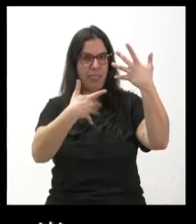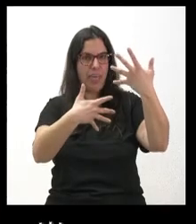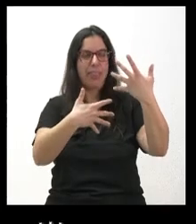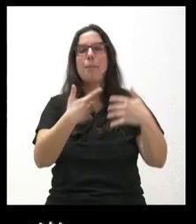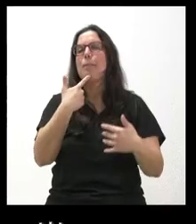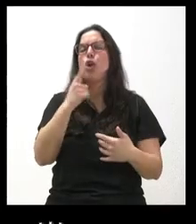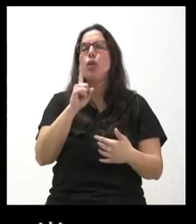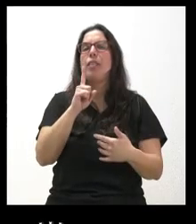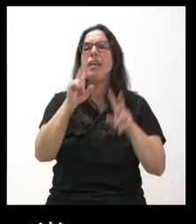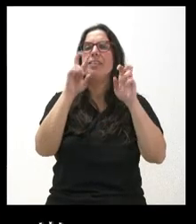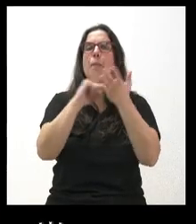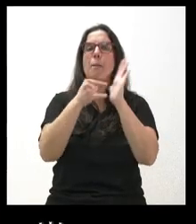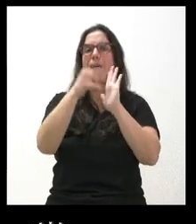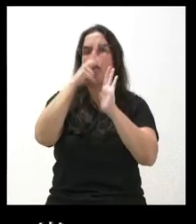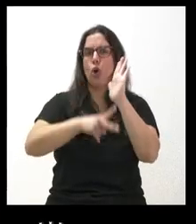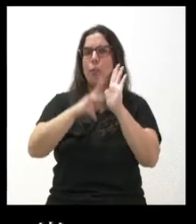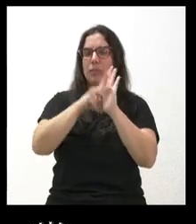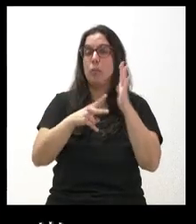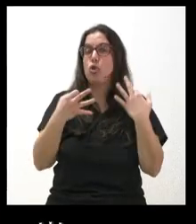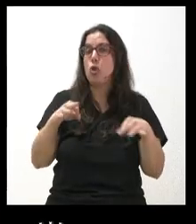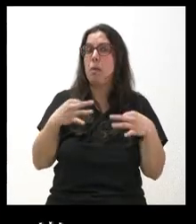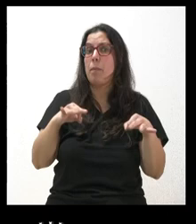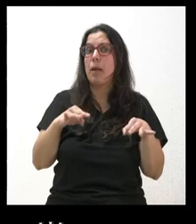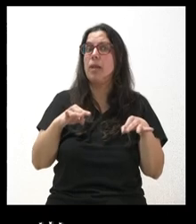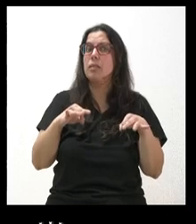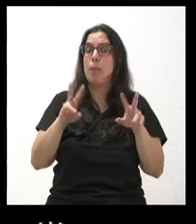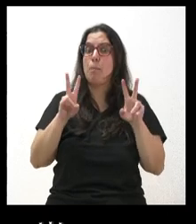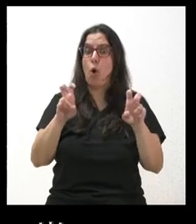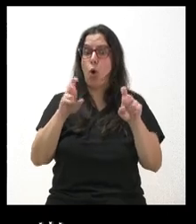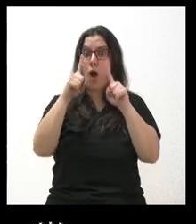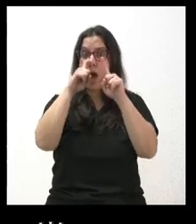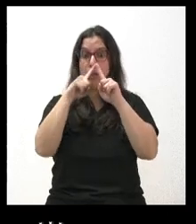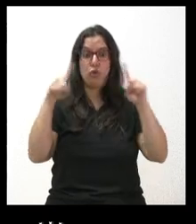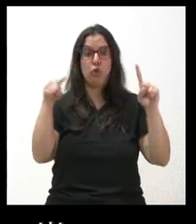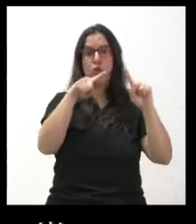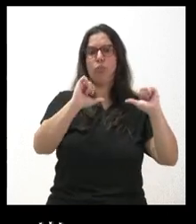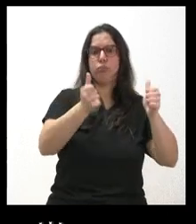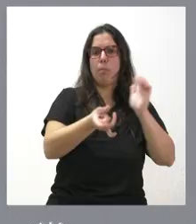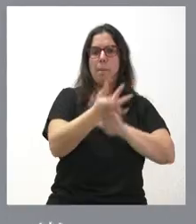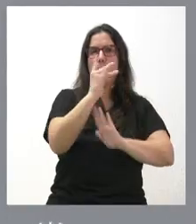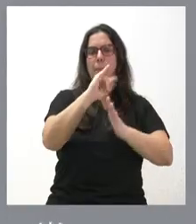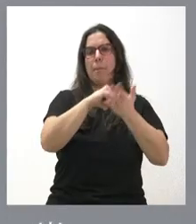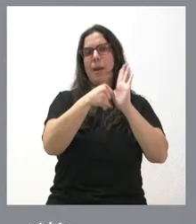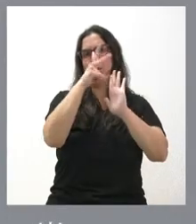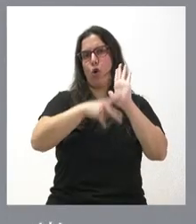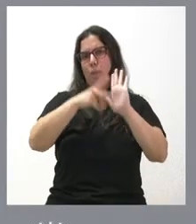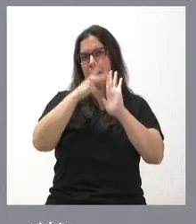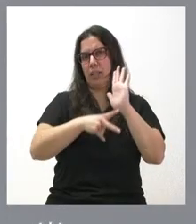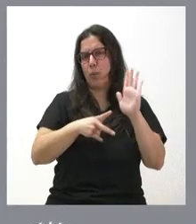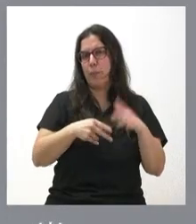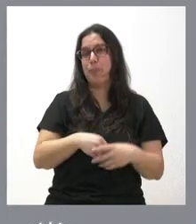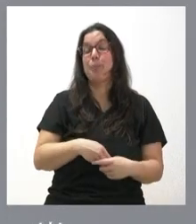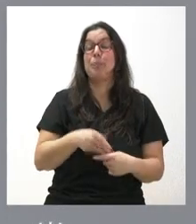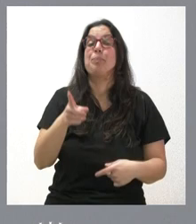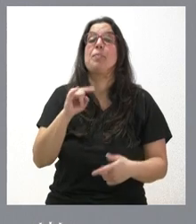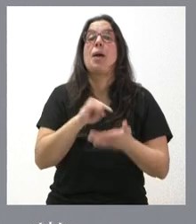normativo que normalmente sí que es una de las prioridades al inicio del año no sé qué nos puede comentar sobre pues en ese plan